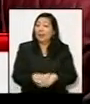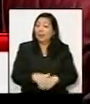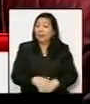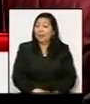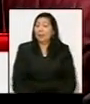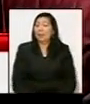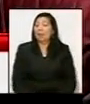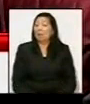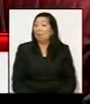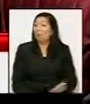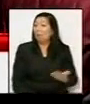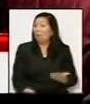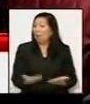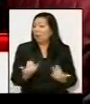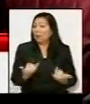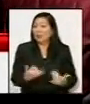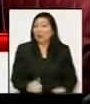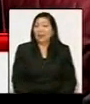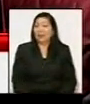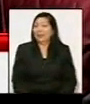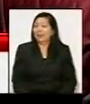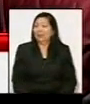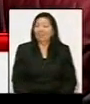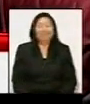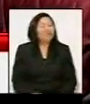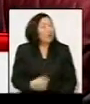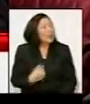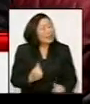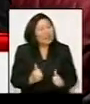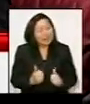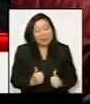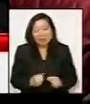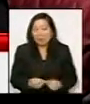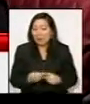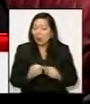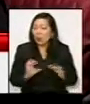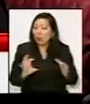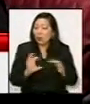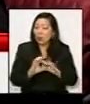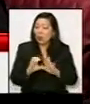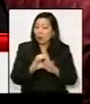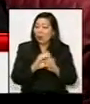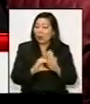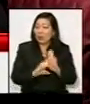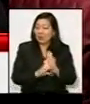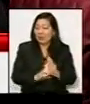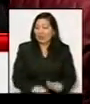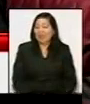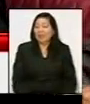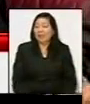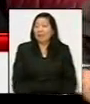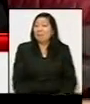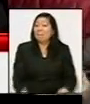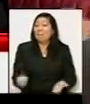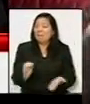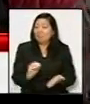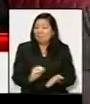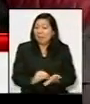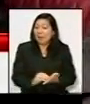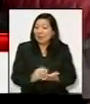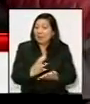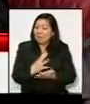me parece que eso es incompatible con principio del día de la constitución estamos aún más